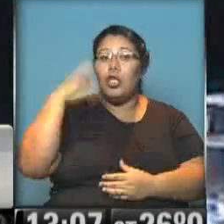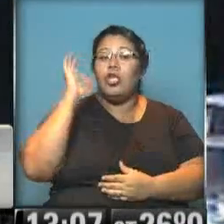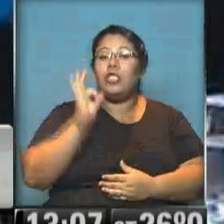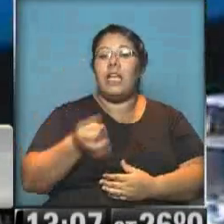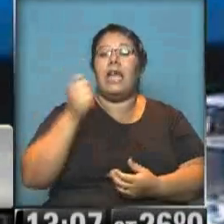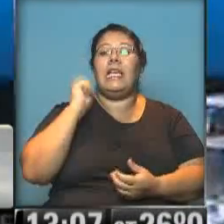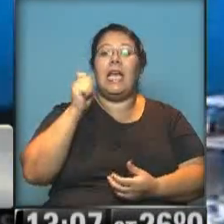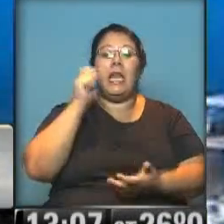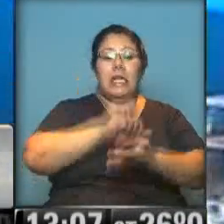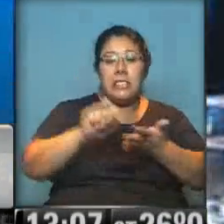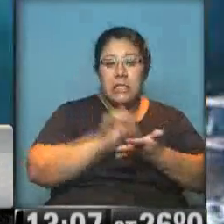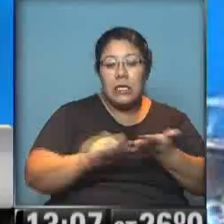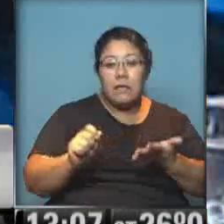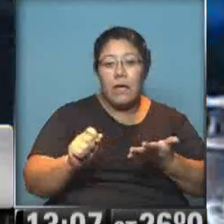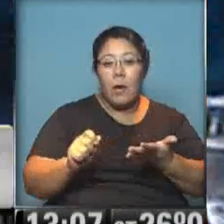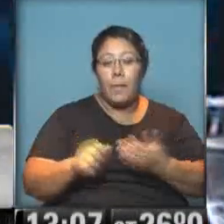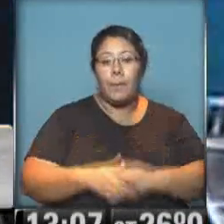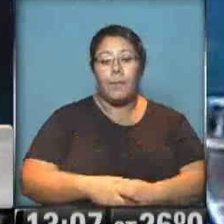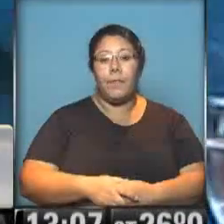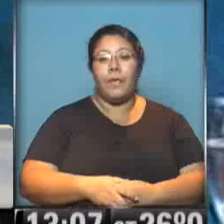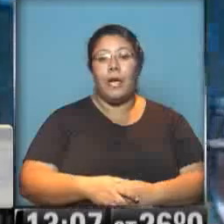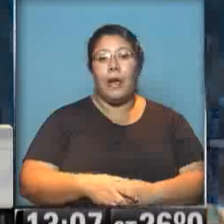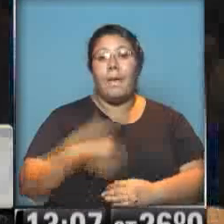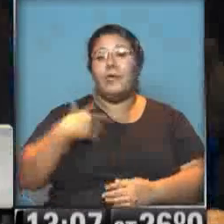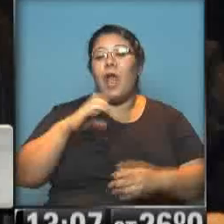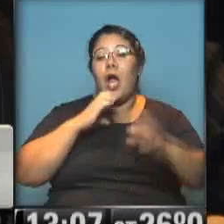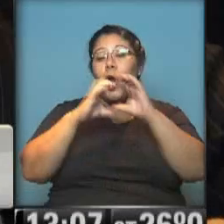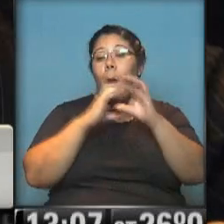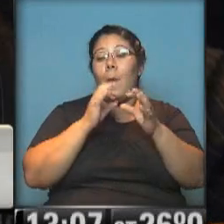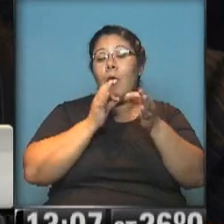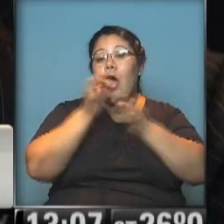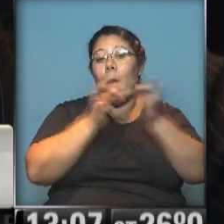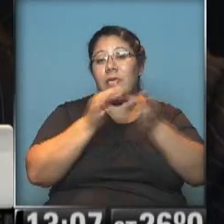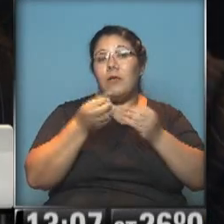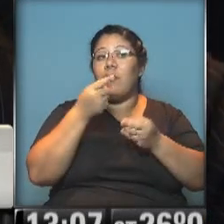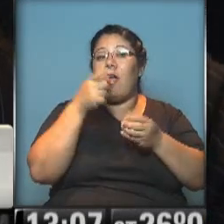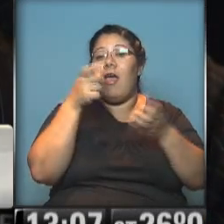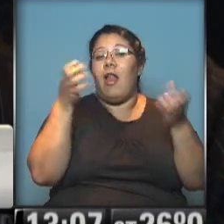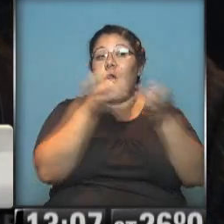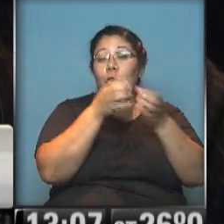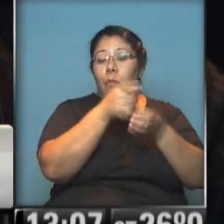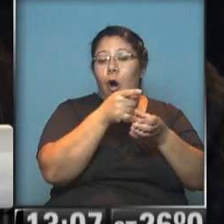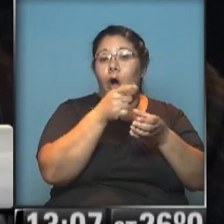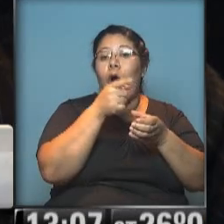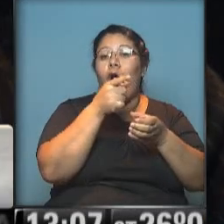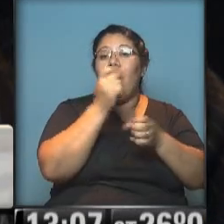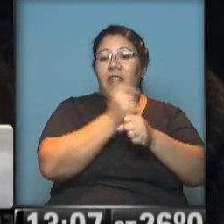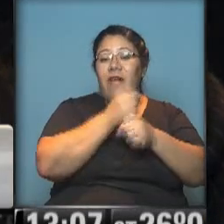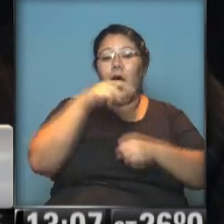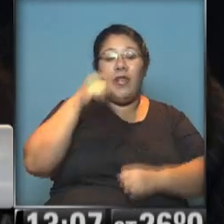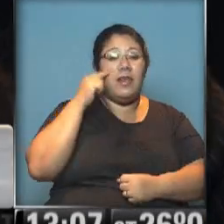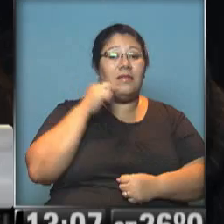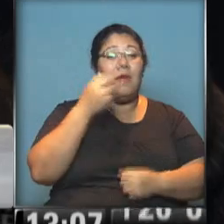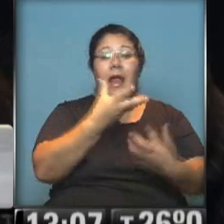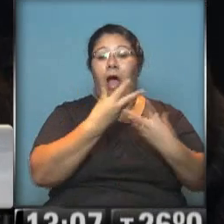quien escribió esto en una convención misionero con ellos porque ellos van a pasar a colaborar conmigo ya que aquí va a ser una declaración la procuración